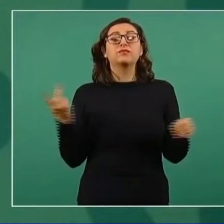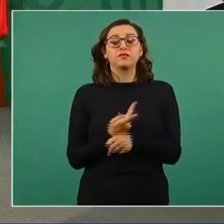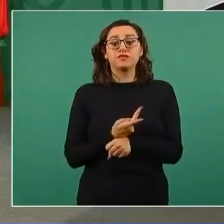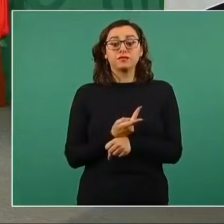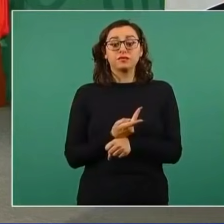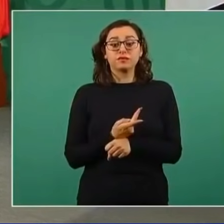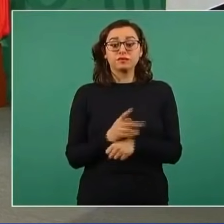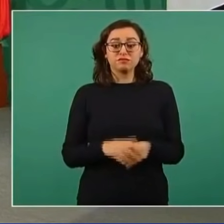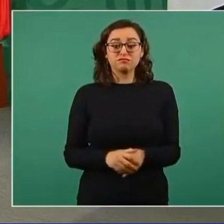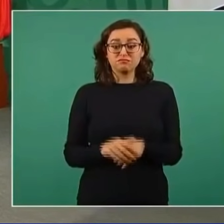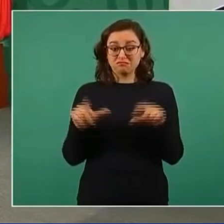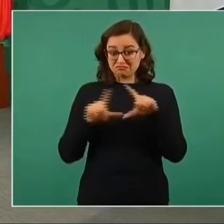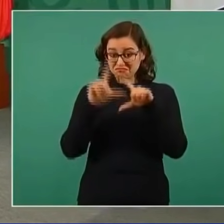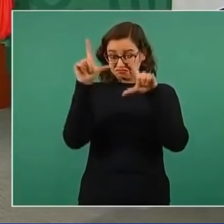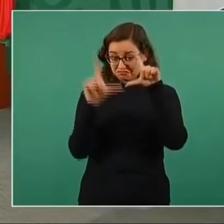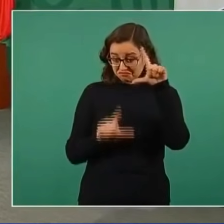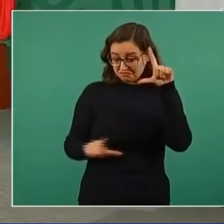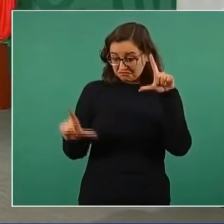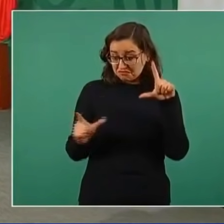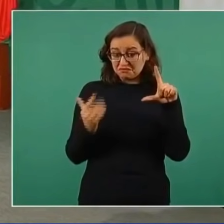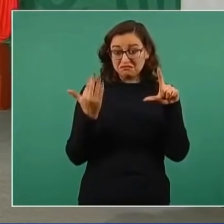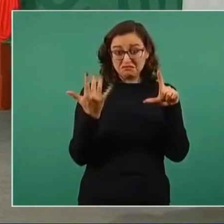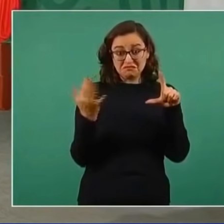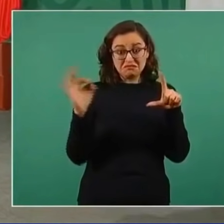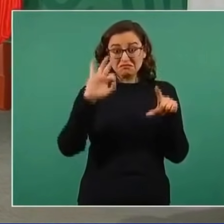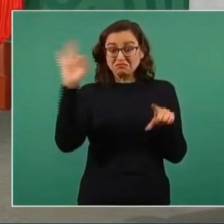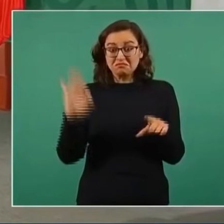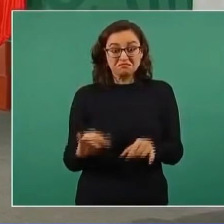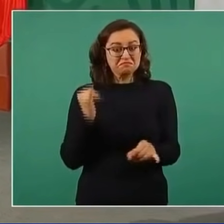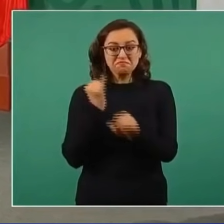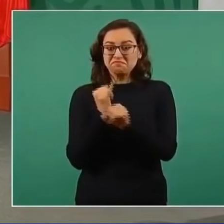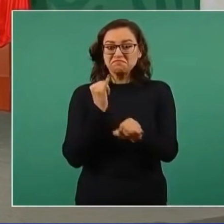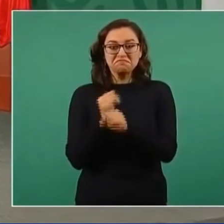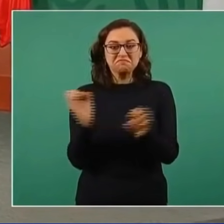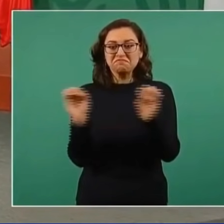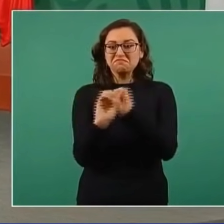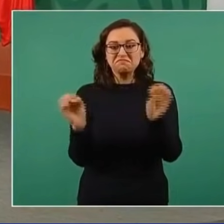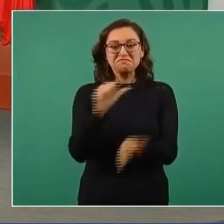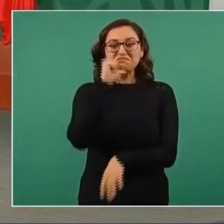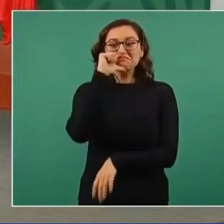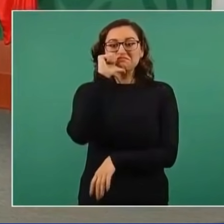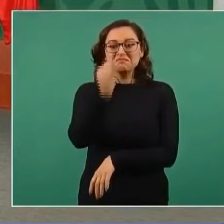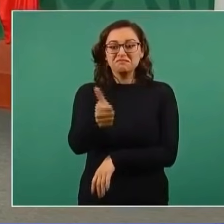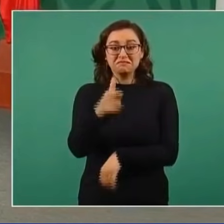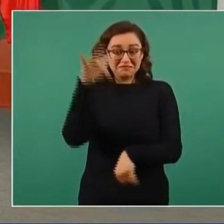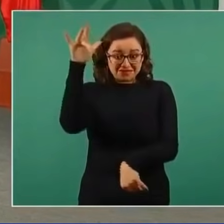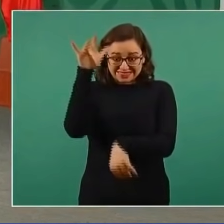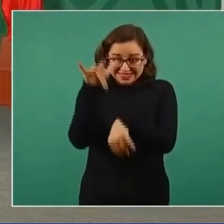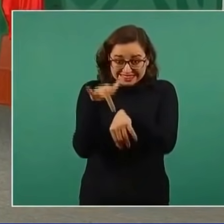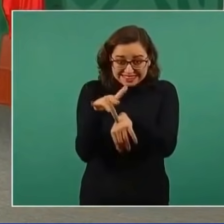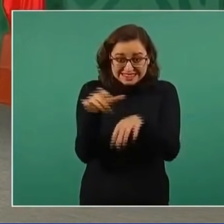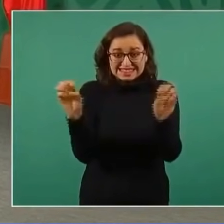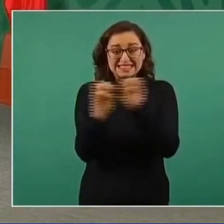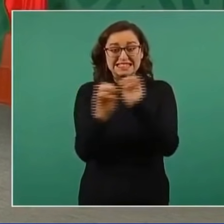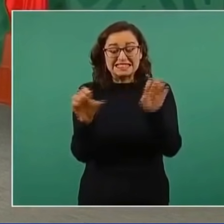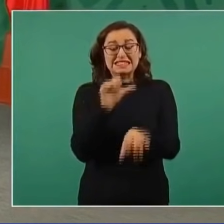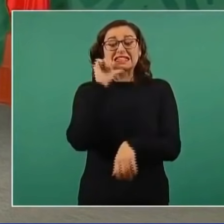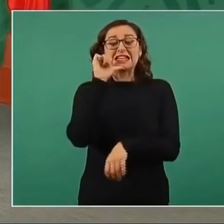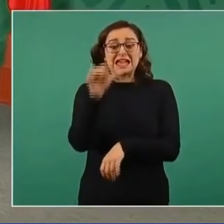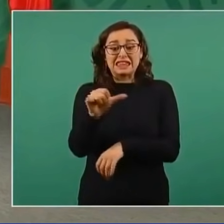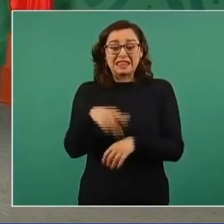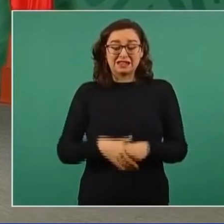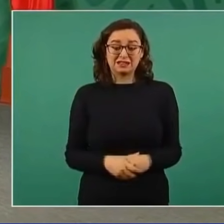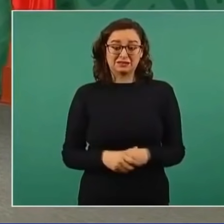la mitad de los mexicanos no tiene acceso al Internet. Y territorialmente